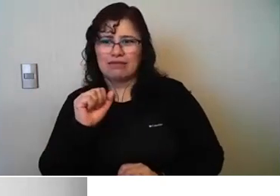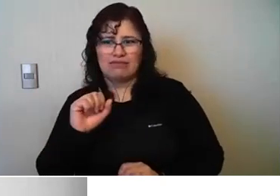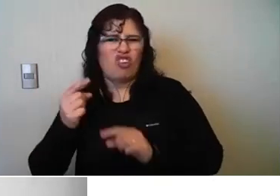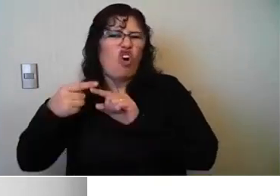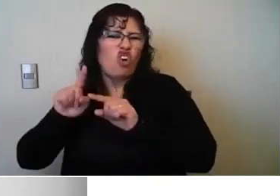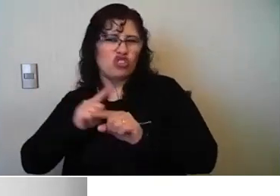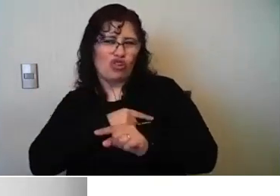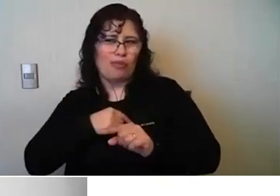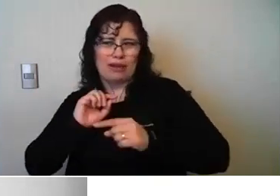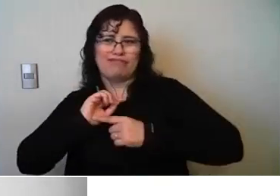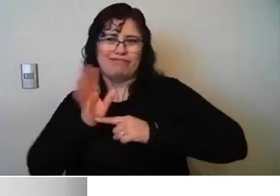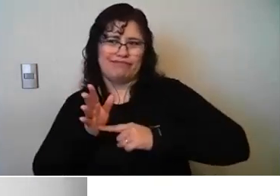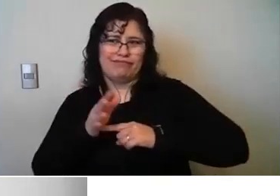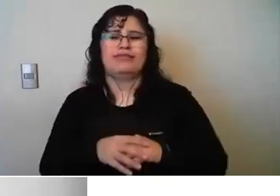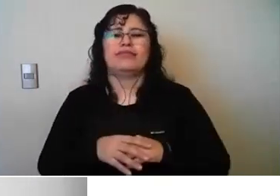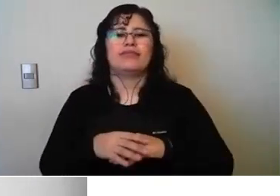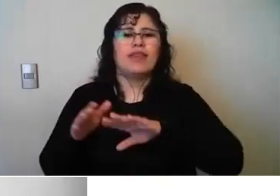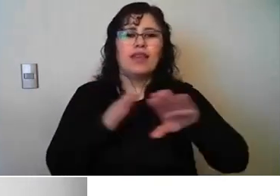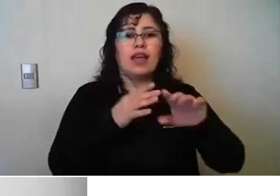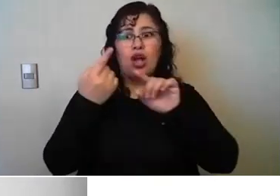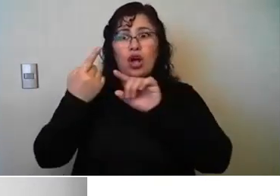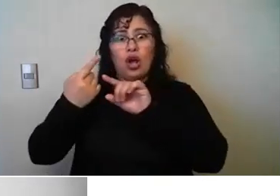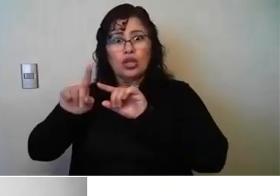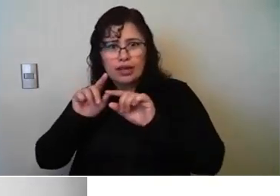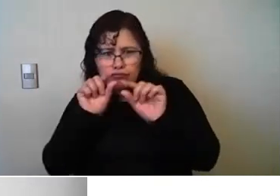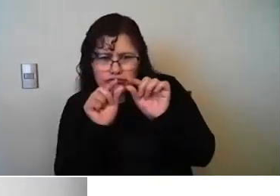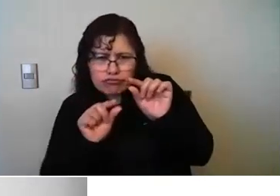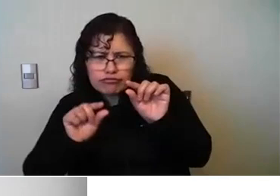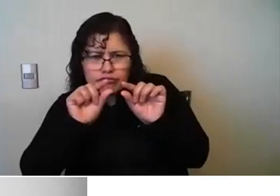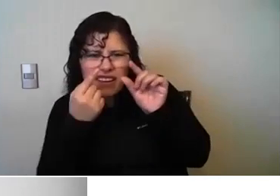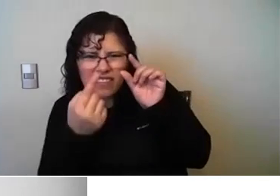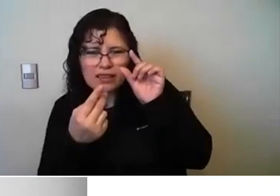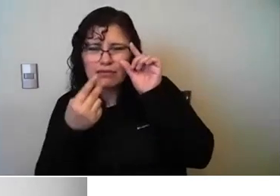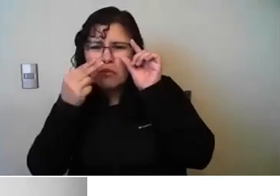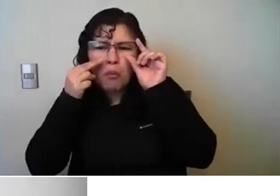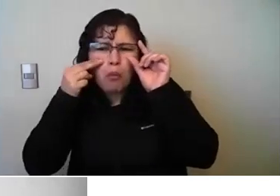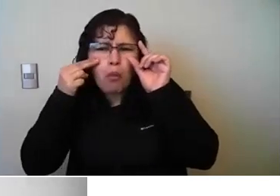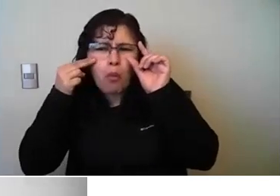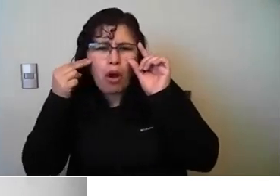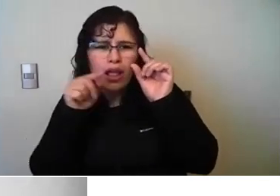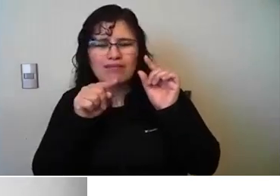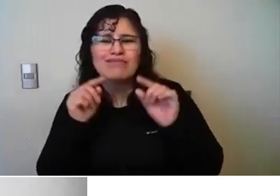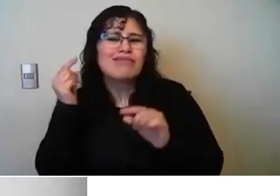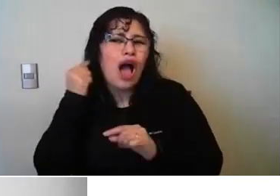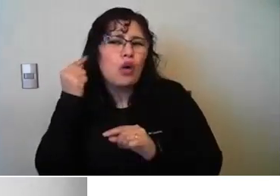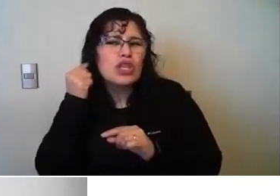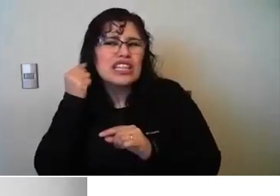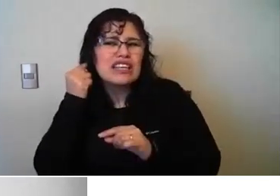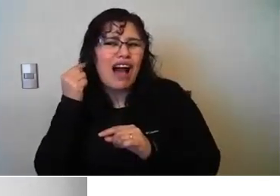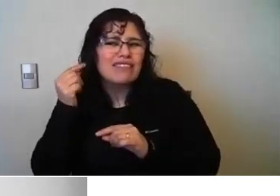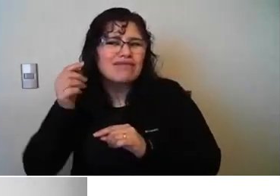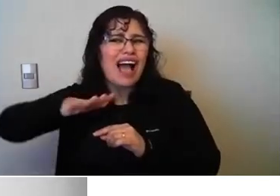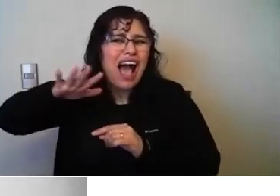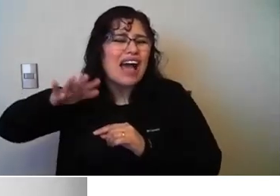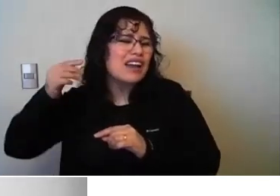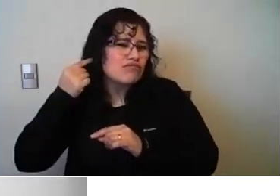o unimodal, de una modalidad, de un estímulo, es el área auditiva, que en